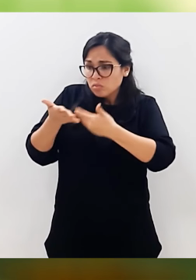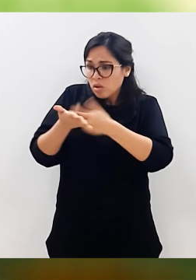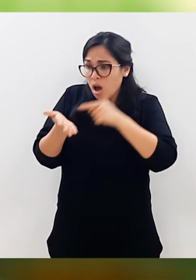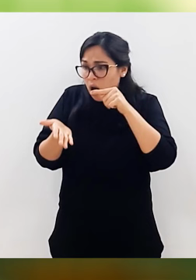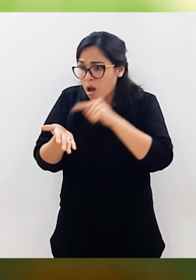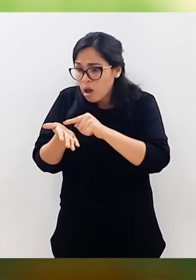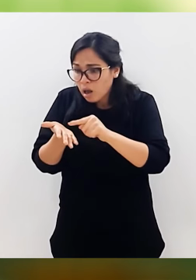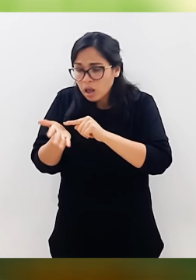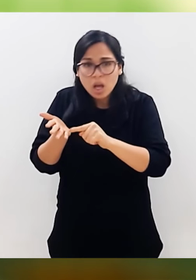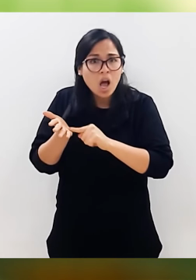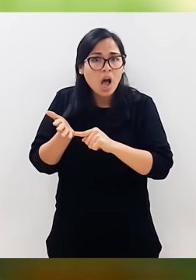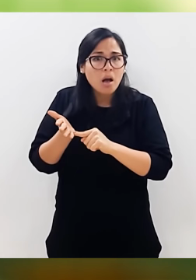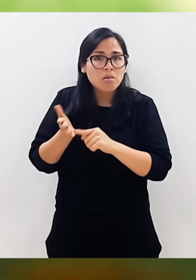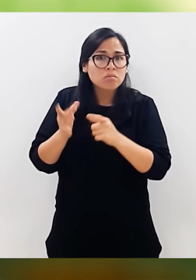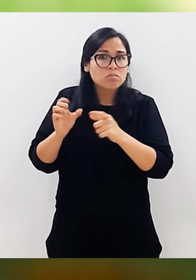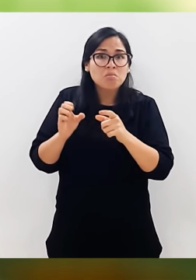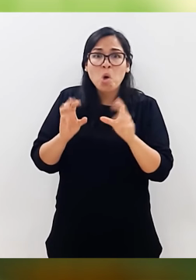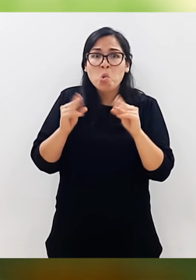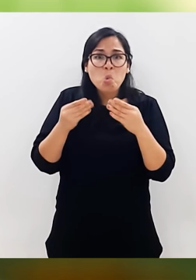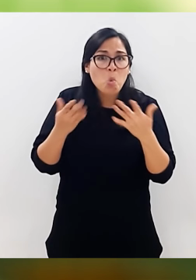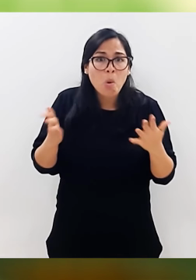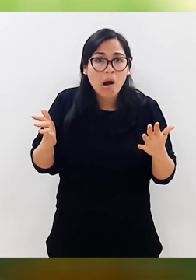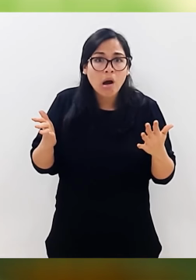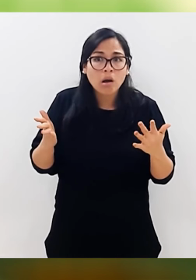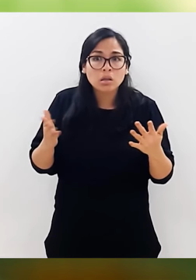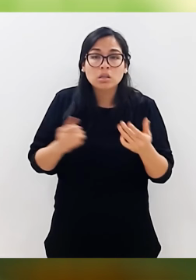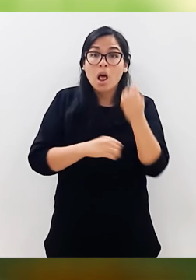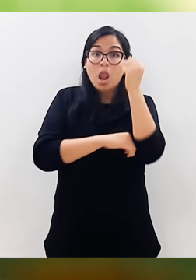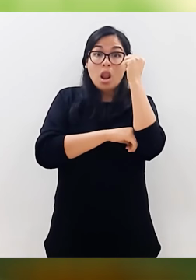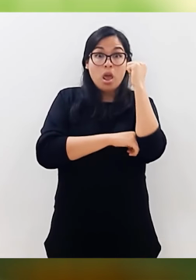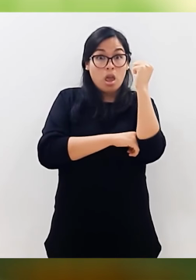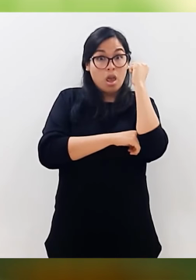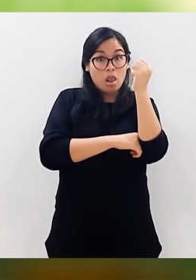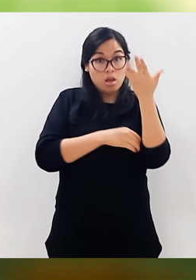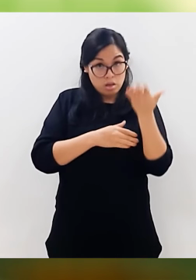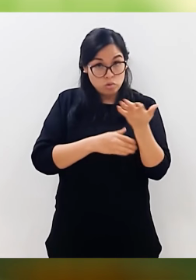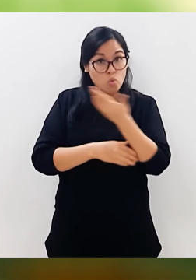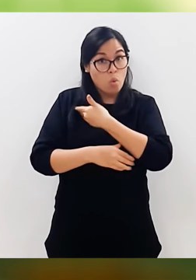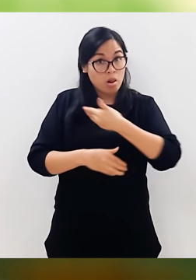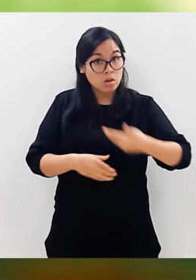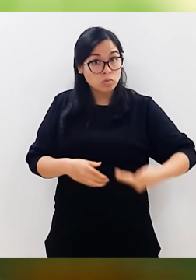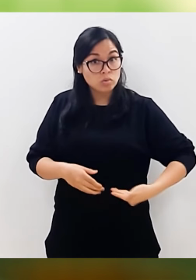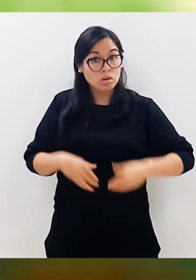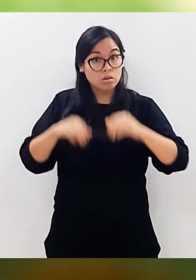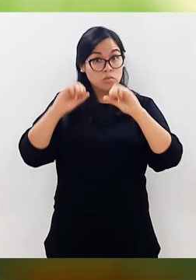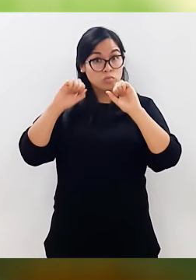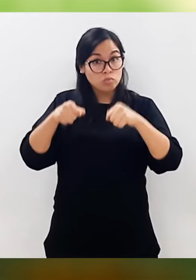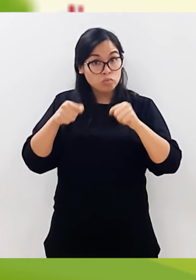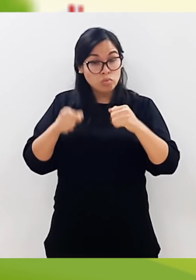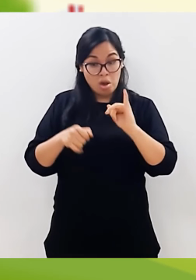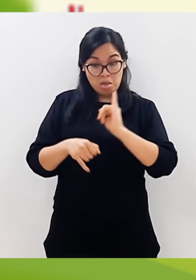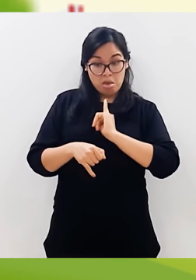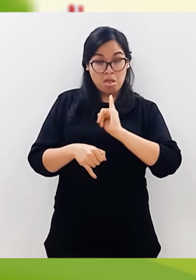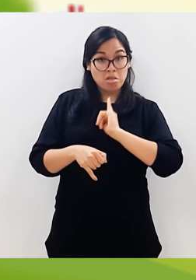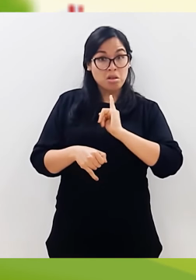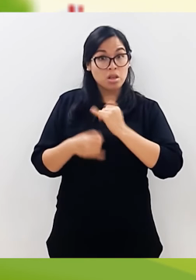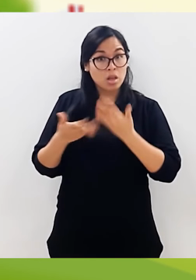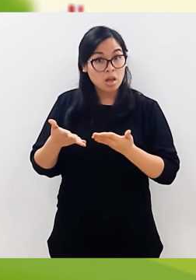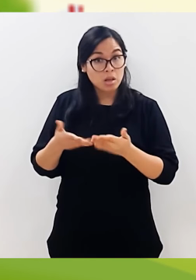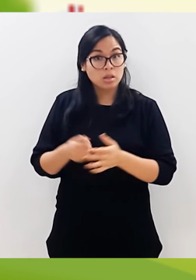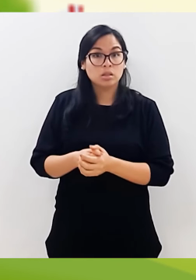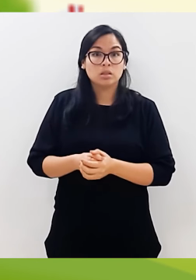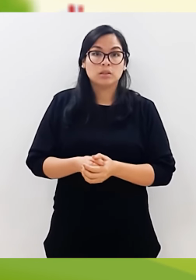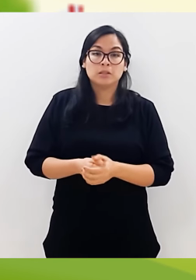nacimiento, somos reconocidos como ciudadanos peruanos. Además,